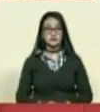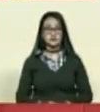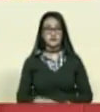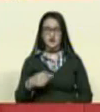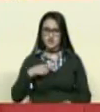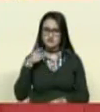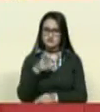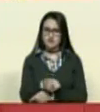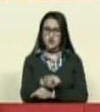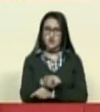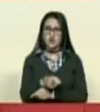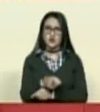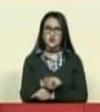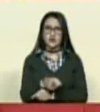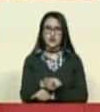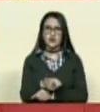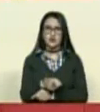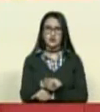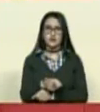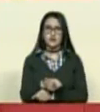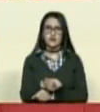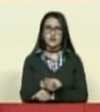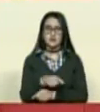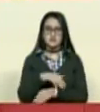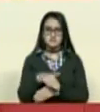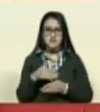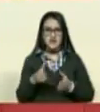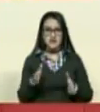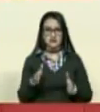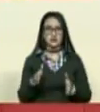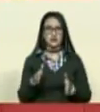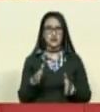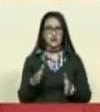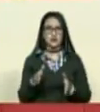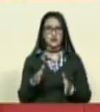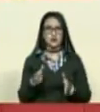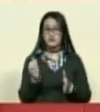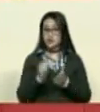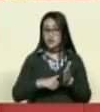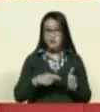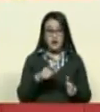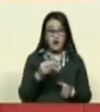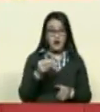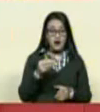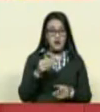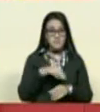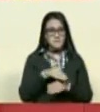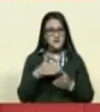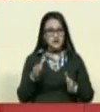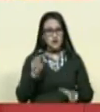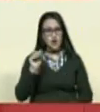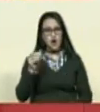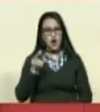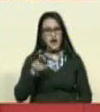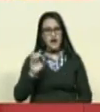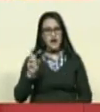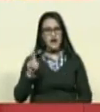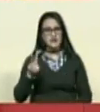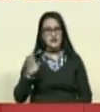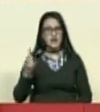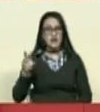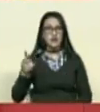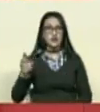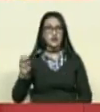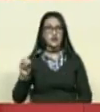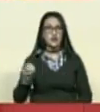ordeno, Padrino, Ceballos, Ministro Quevedo, ¿no está aquí Quevedo? Está en viernes de vivienda.